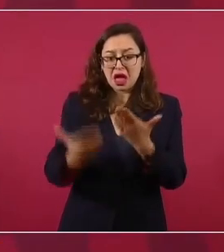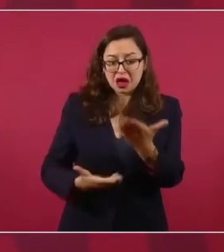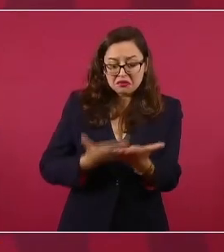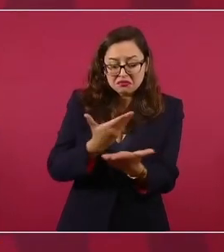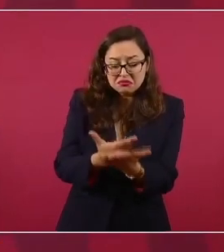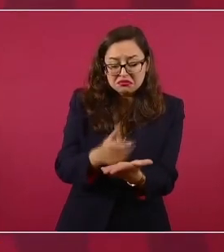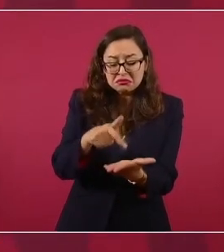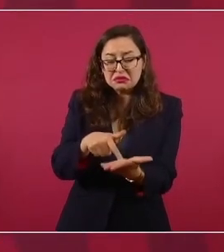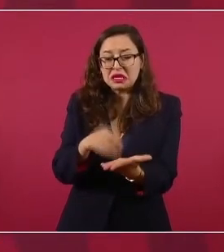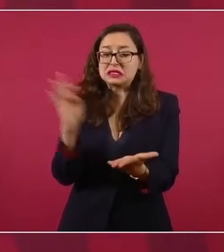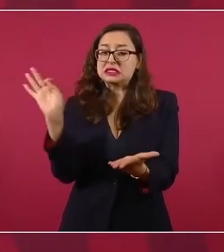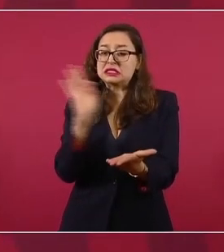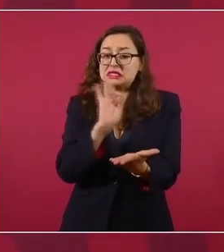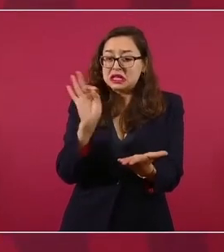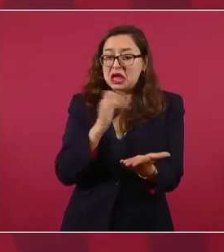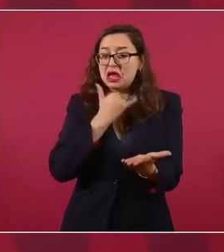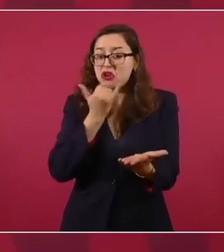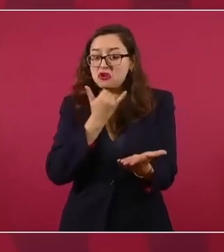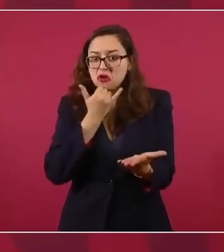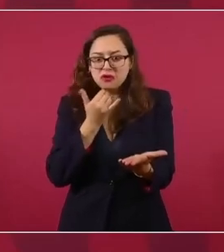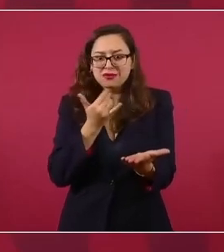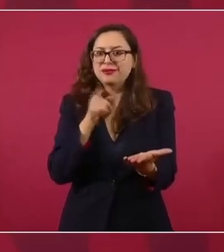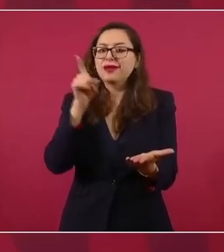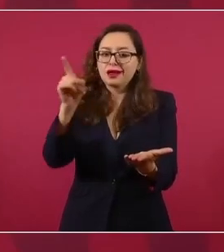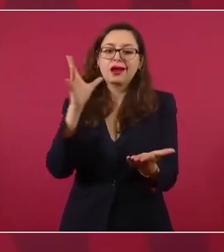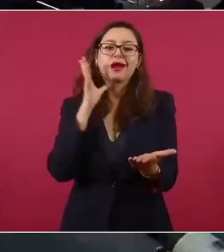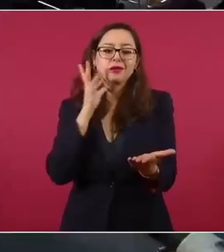Goldenberg. O sea, porque